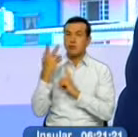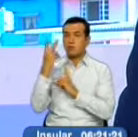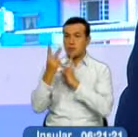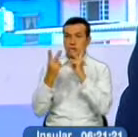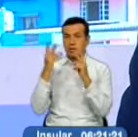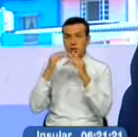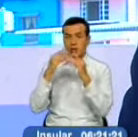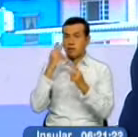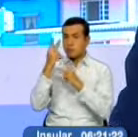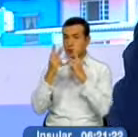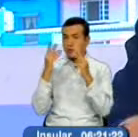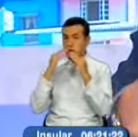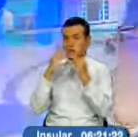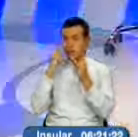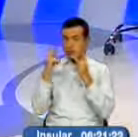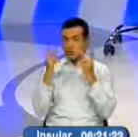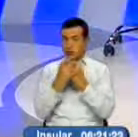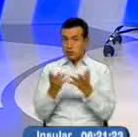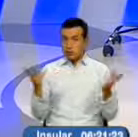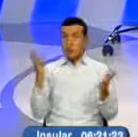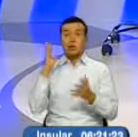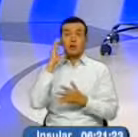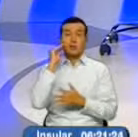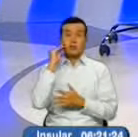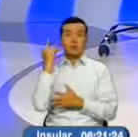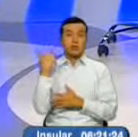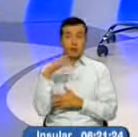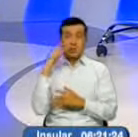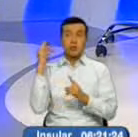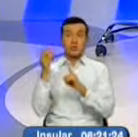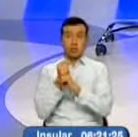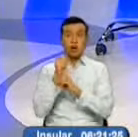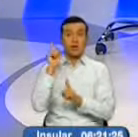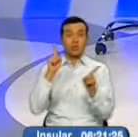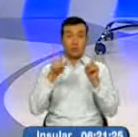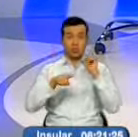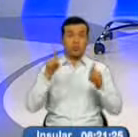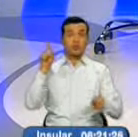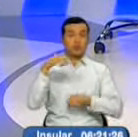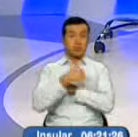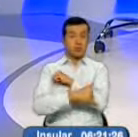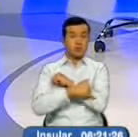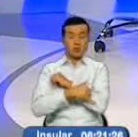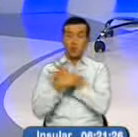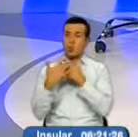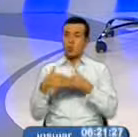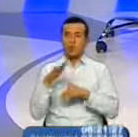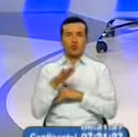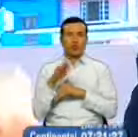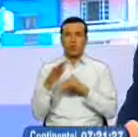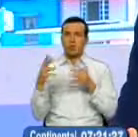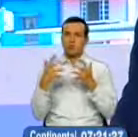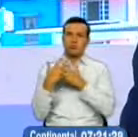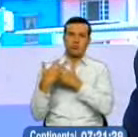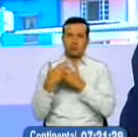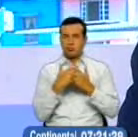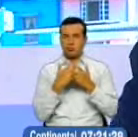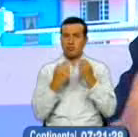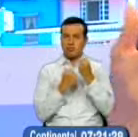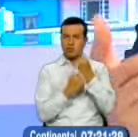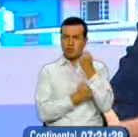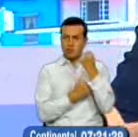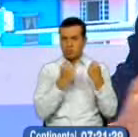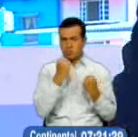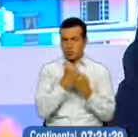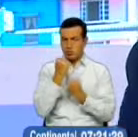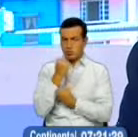a los hogares. Hay experiencias sumamente exitosas de varios países que tienen un sistema combinado, digamos, de fortalecimiento de